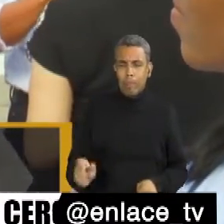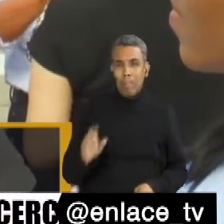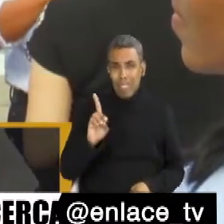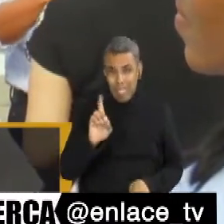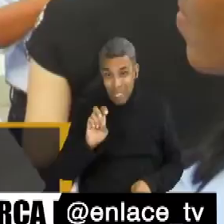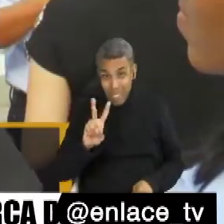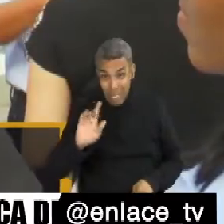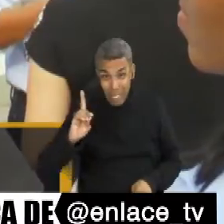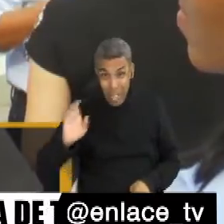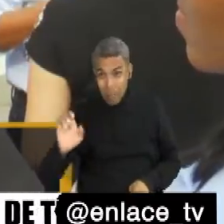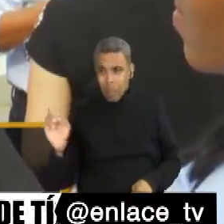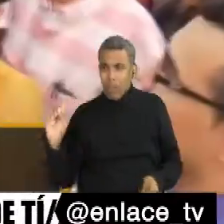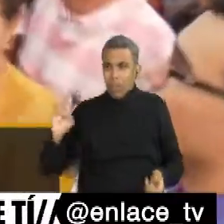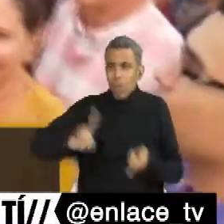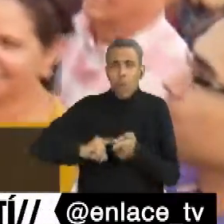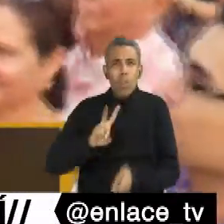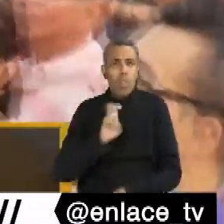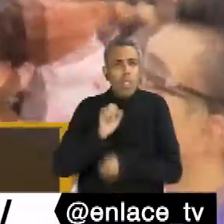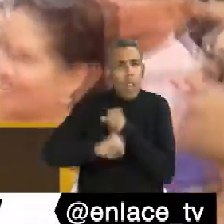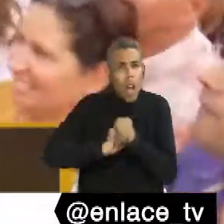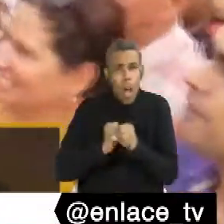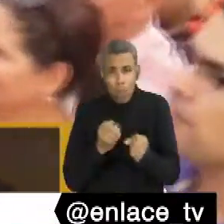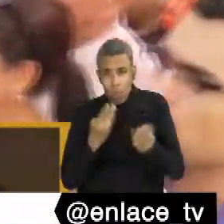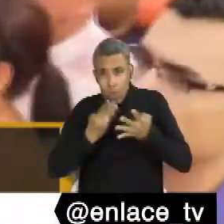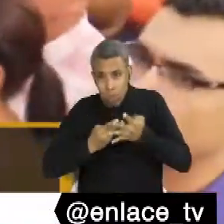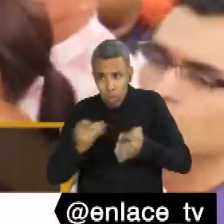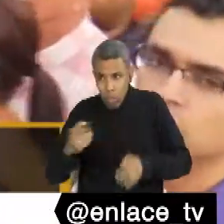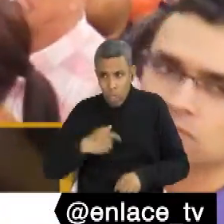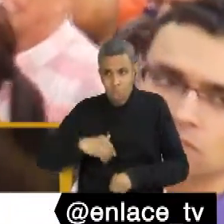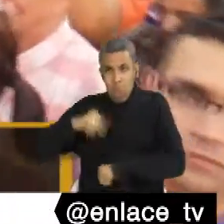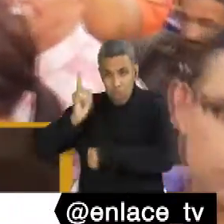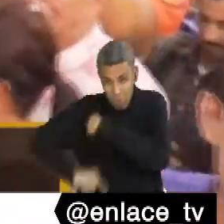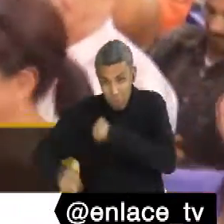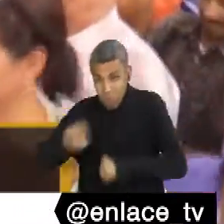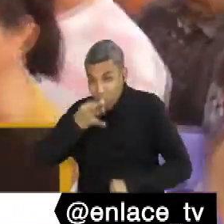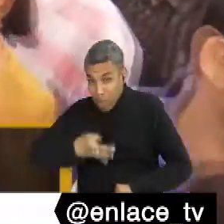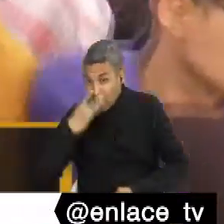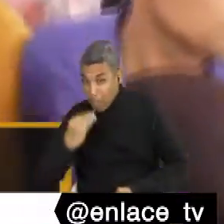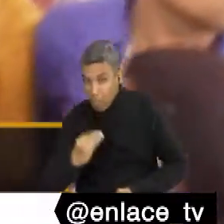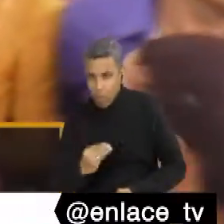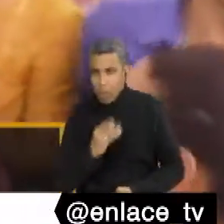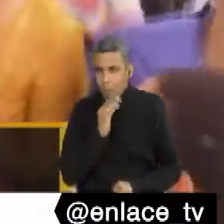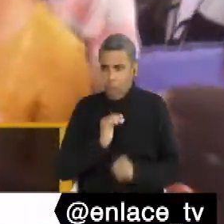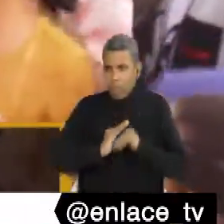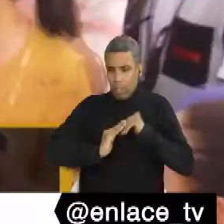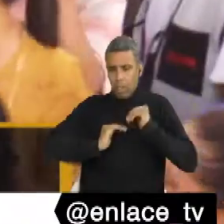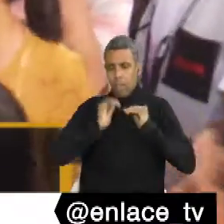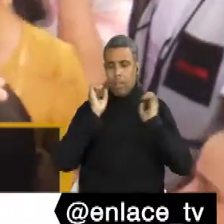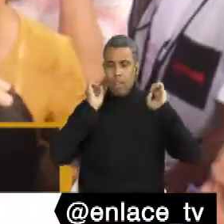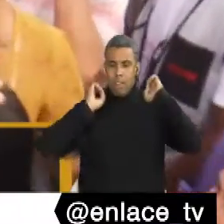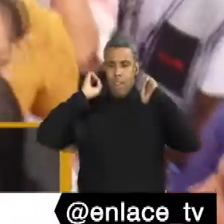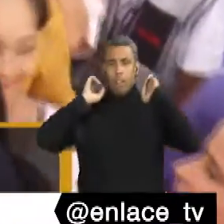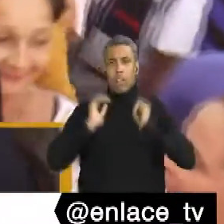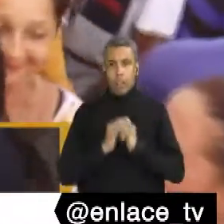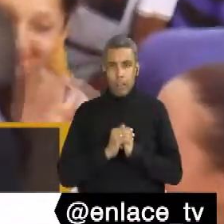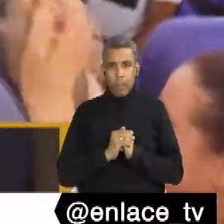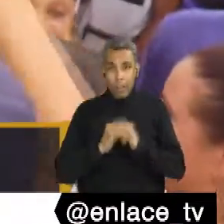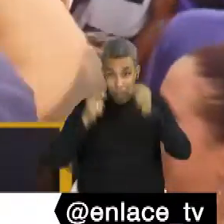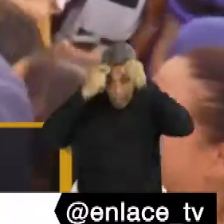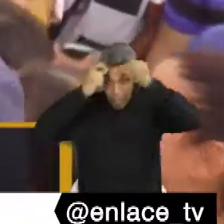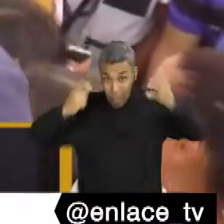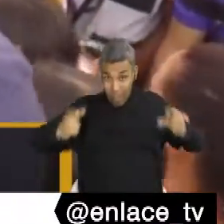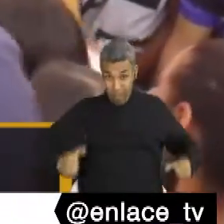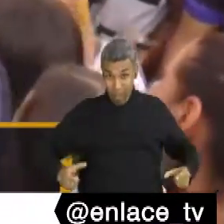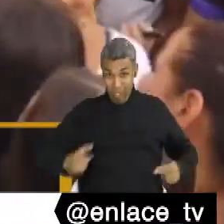purgó una condena de forma injusta. Por su parte, Jael Quiroga, directora de la Fundación Reiniciar, el Estado debe garantizarle a